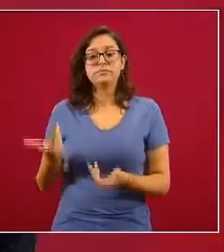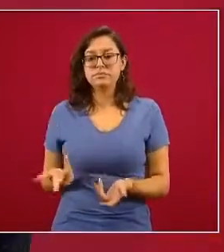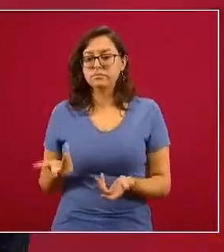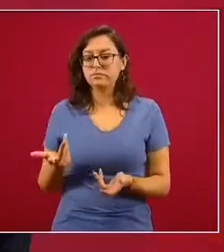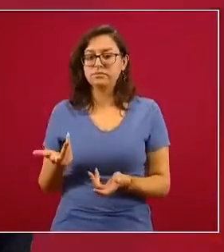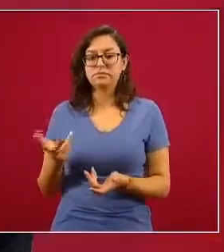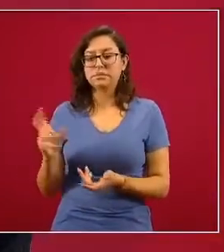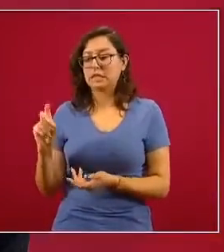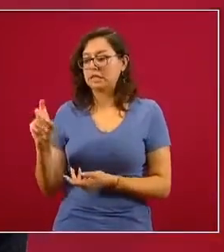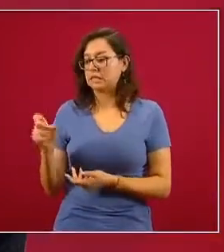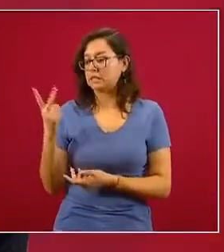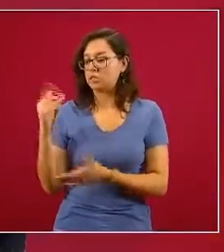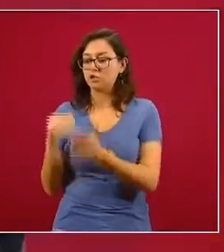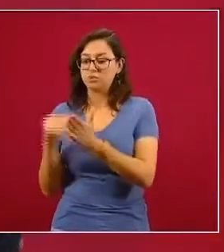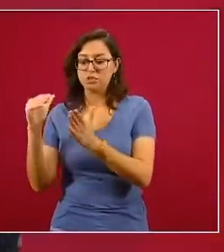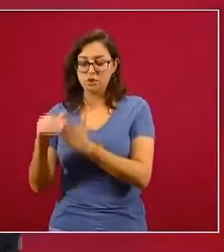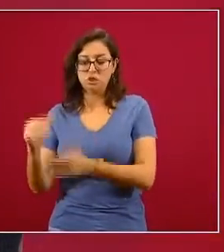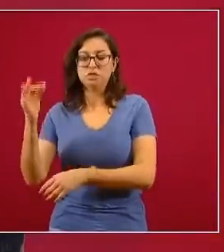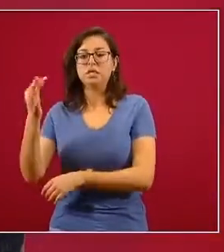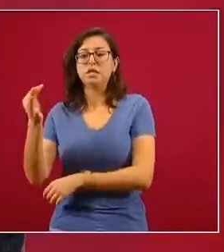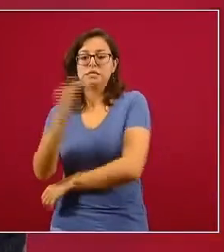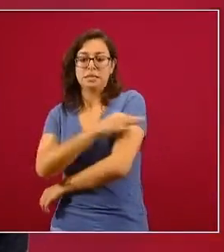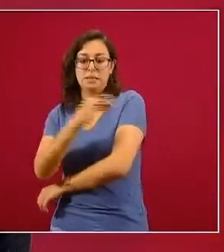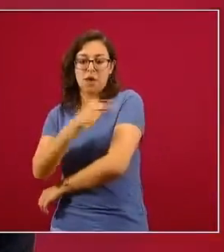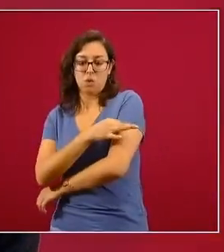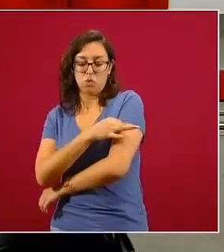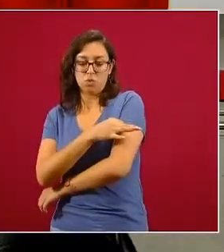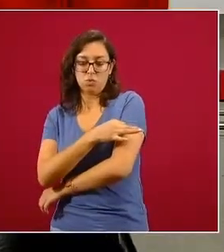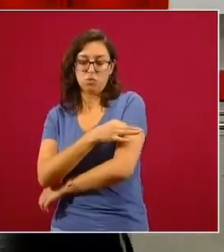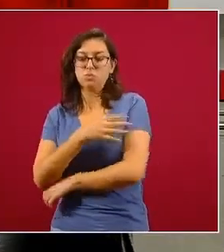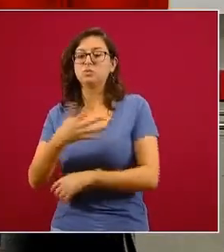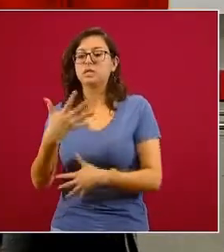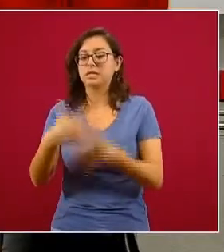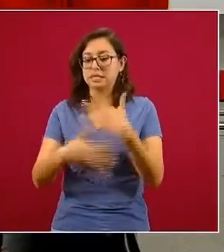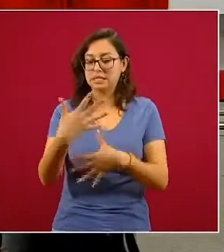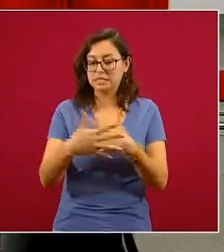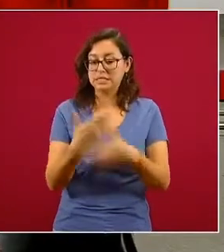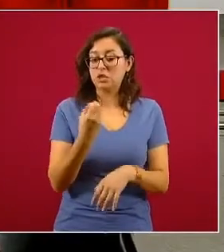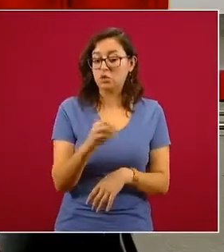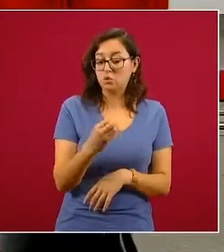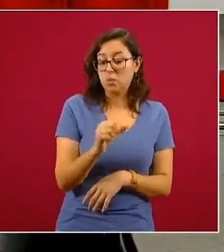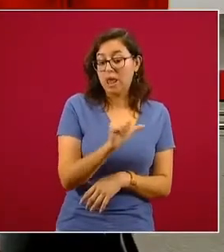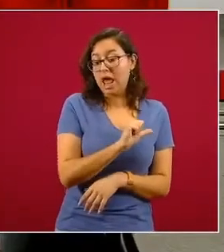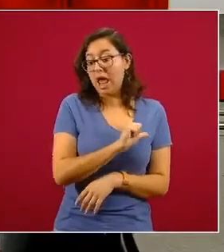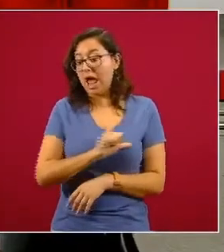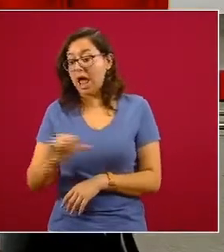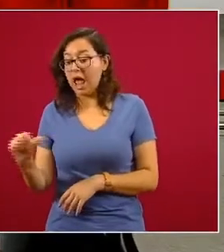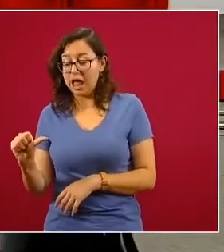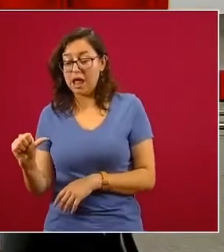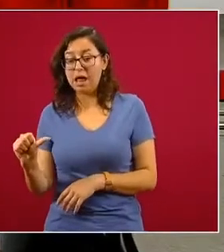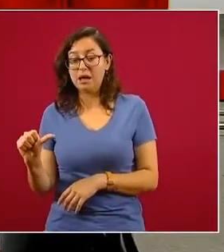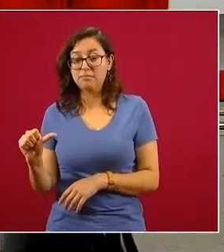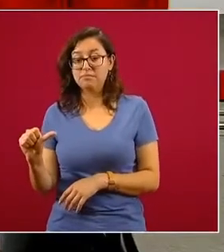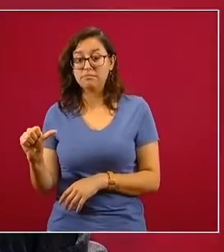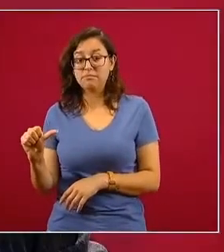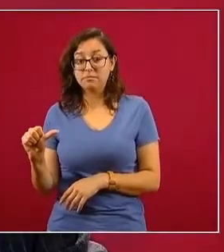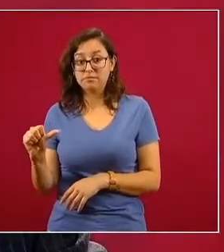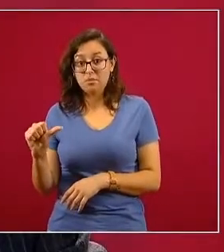número grueso, 32 millones de vacunas se ponen entre el 15 de octubre y hasta el final de